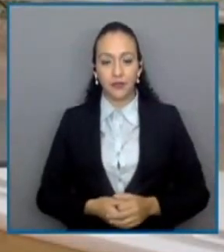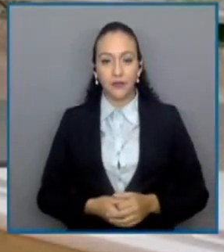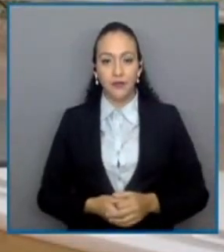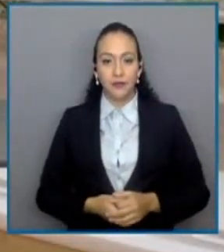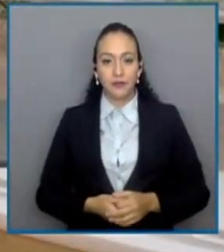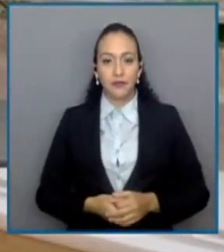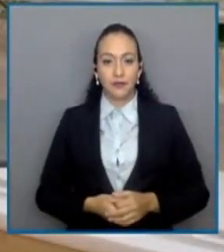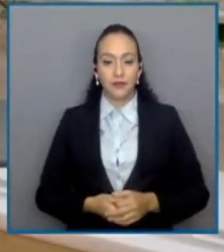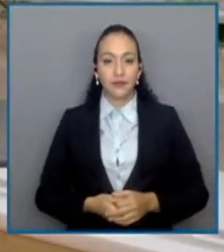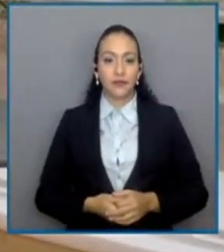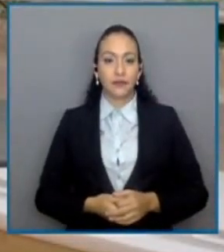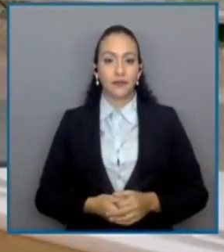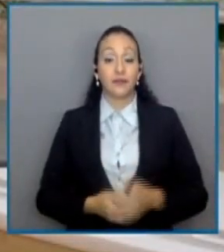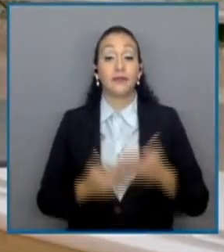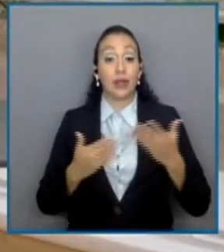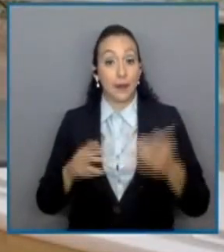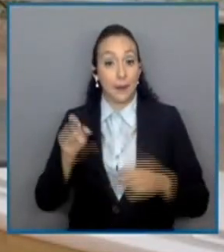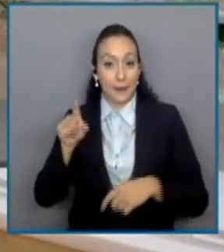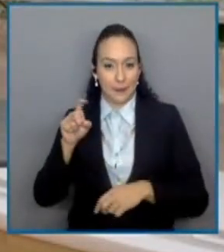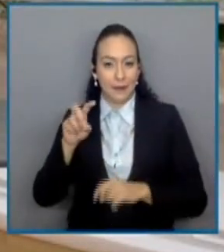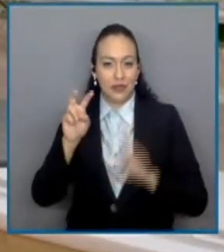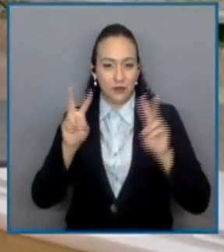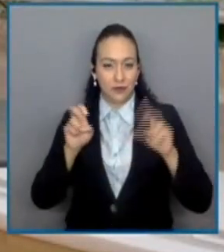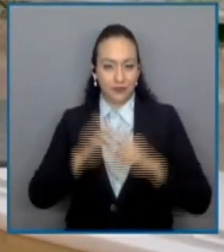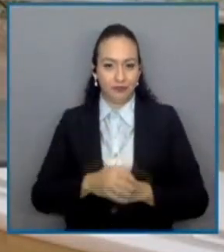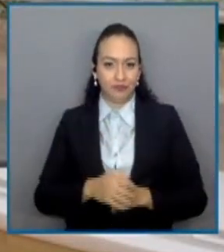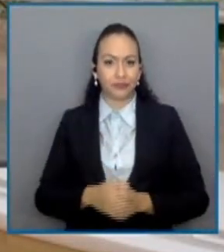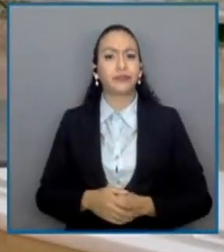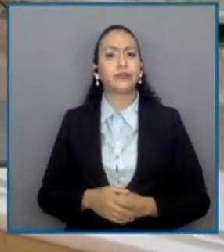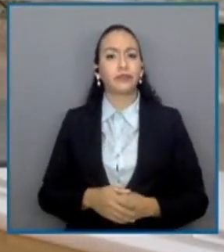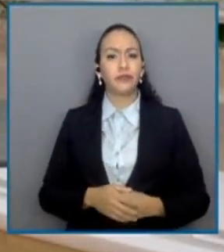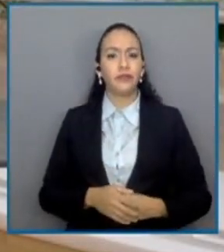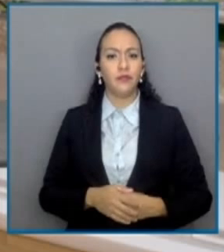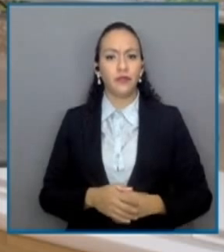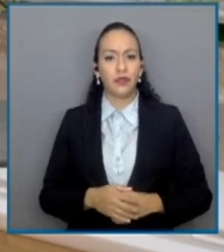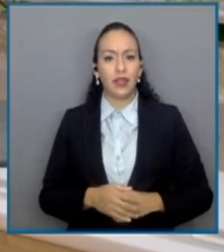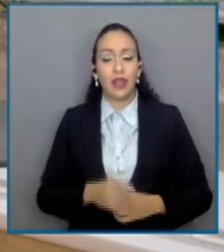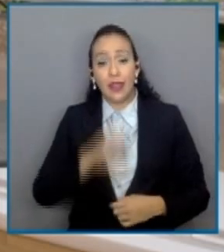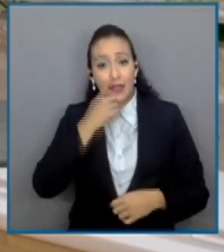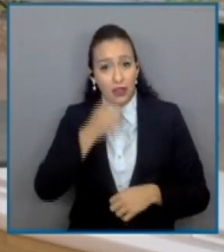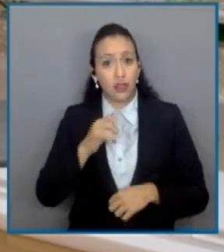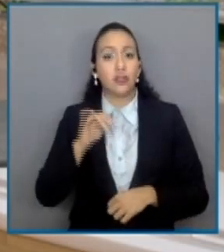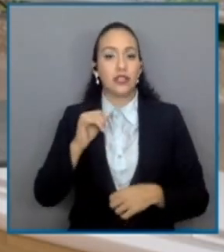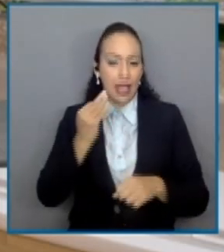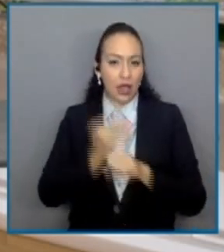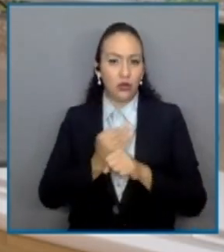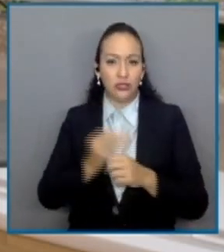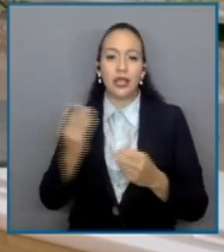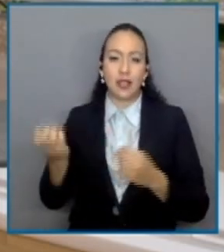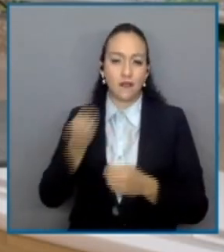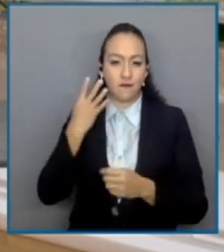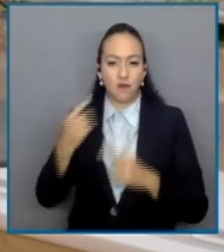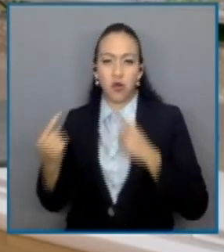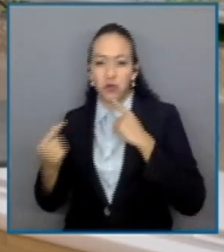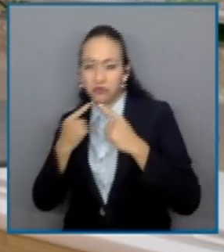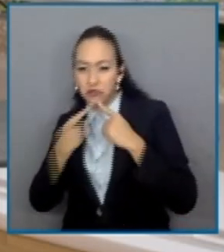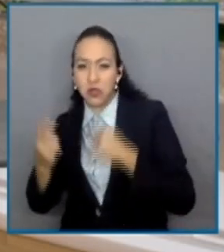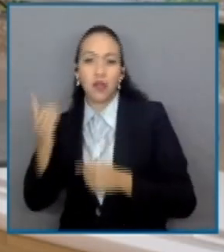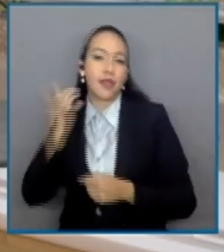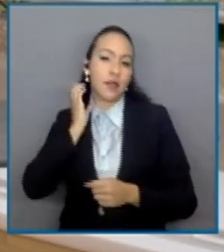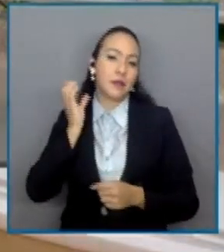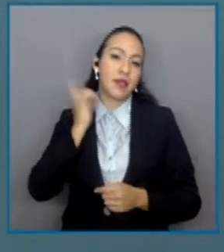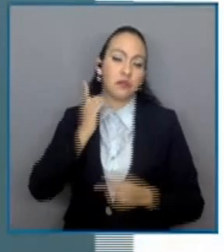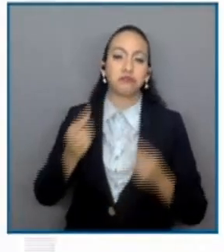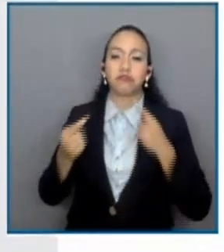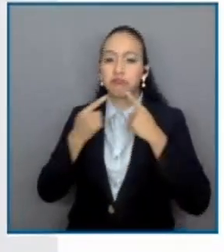Y sobre este tema, la JUFED anunció que en virtud de que han concluido los diálogos convocados por la Cámara de Diputados, que resultaron en